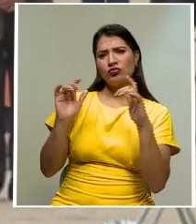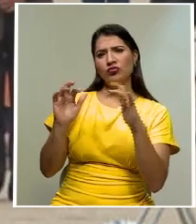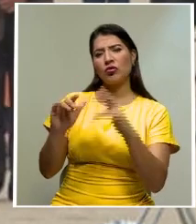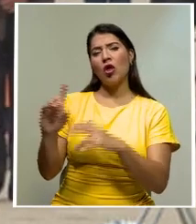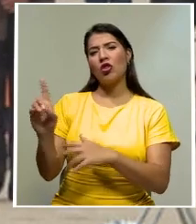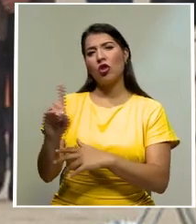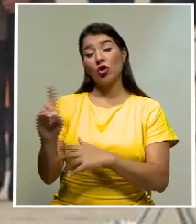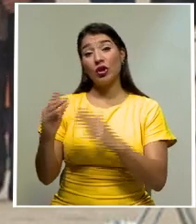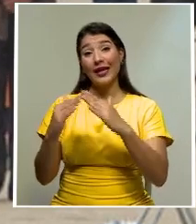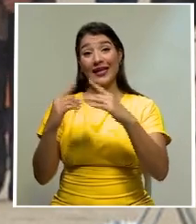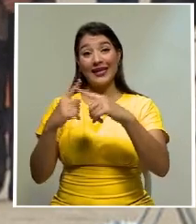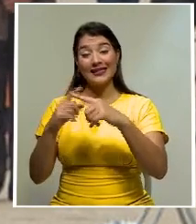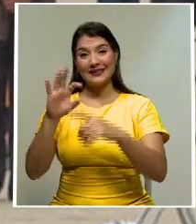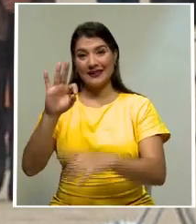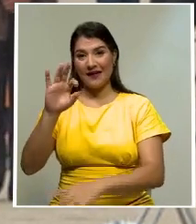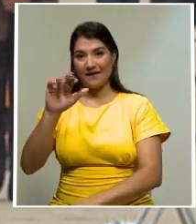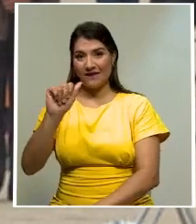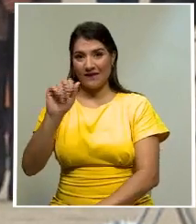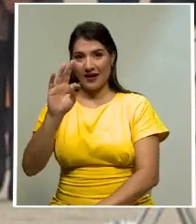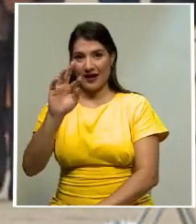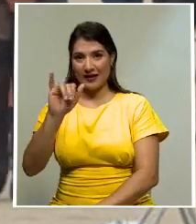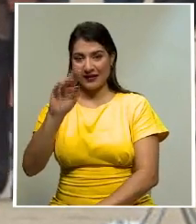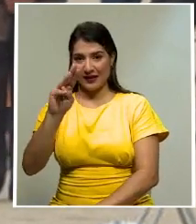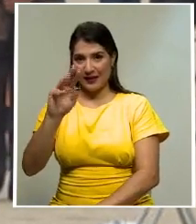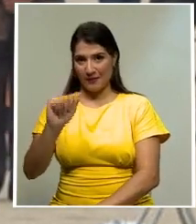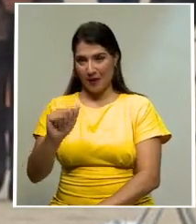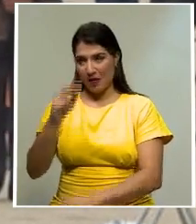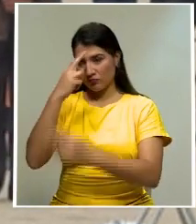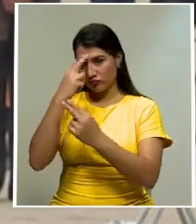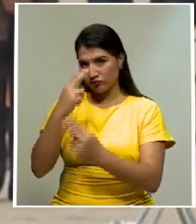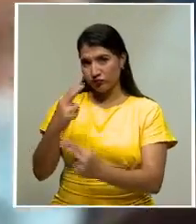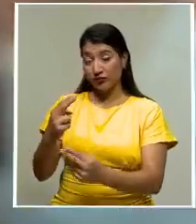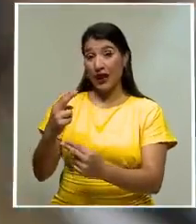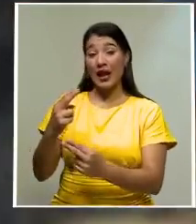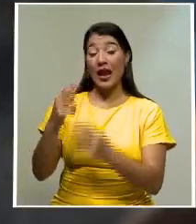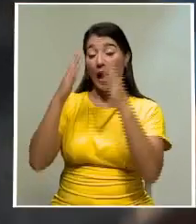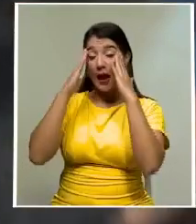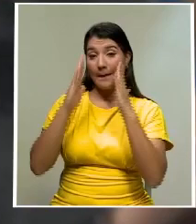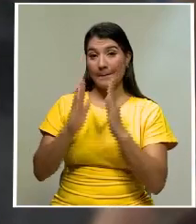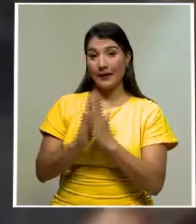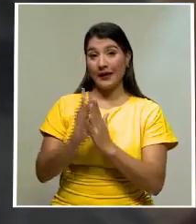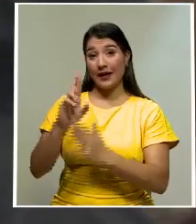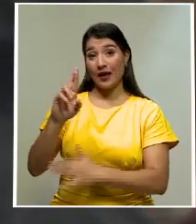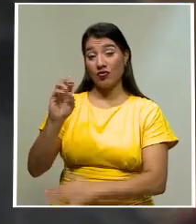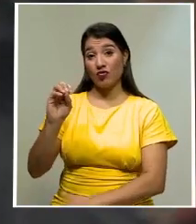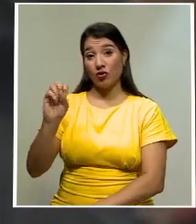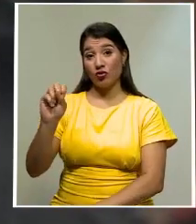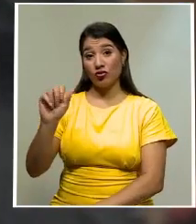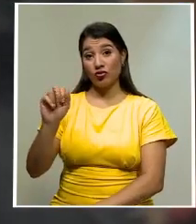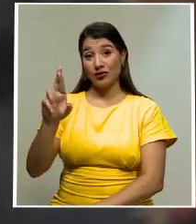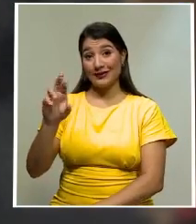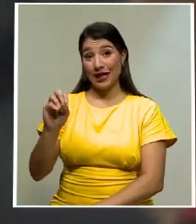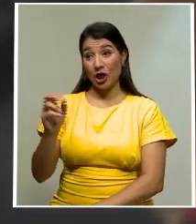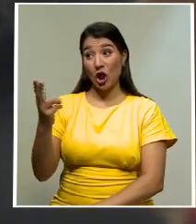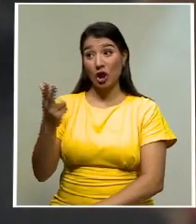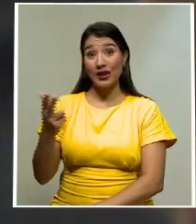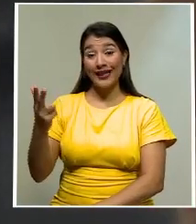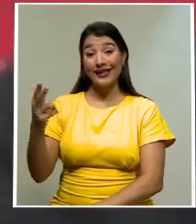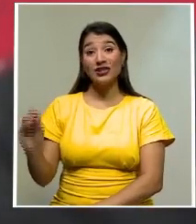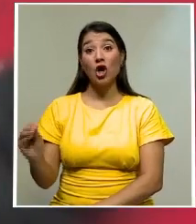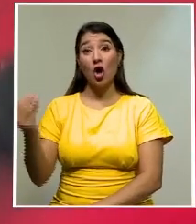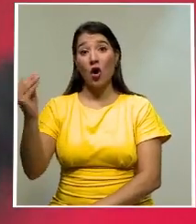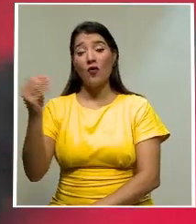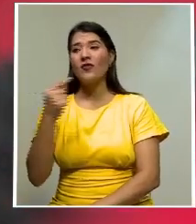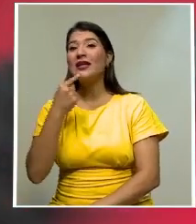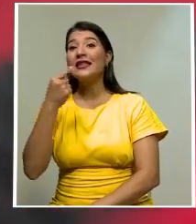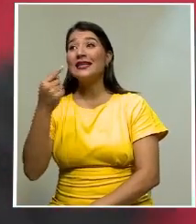la tradicional peregrinación a la Basílica de Nuestra Señora del Rosario. Aquí es donde 3 jóvenes pastores afirmaron haber visto a la Virgen